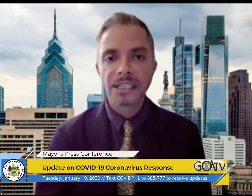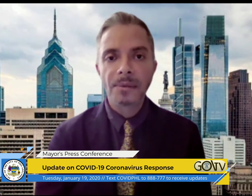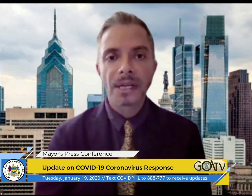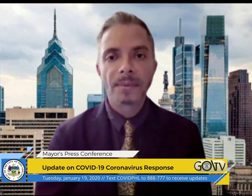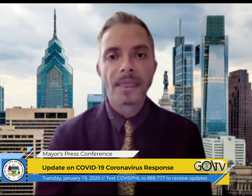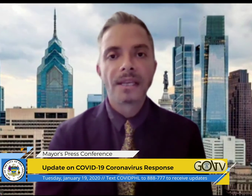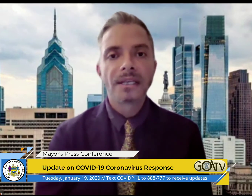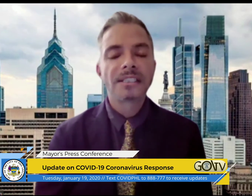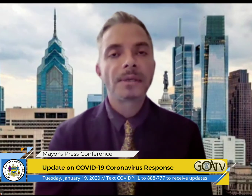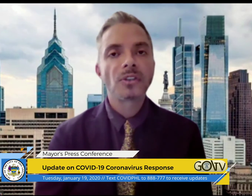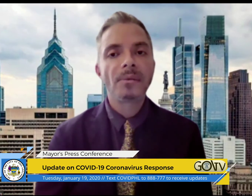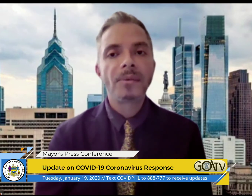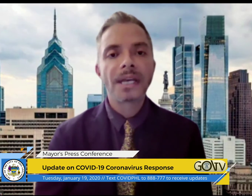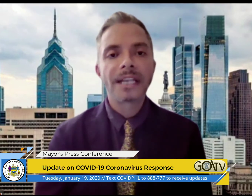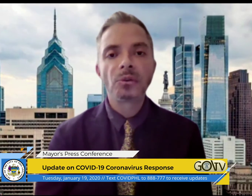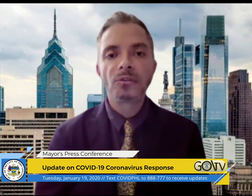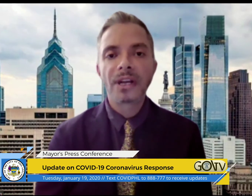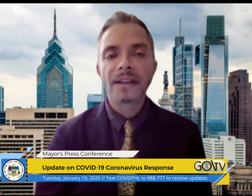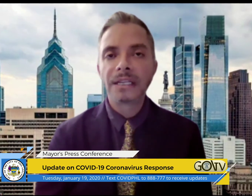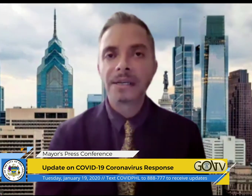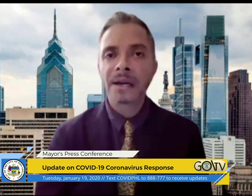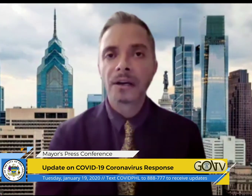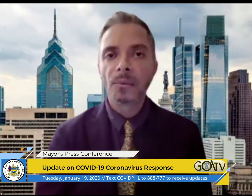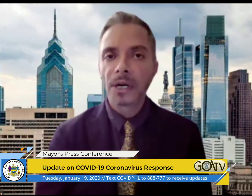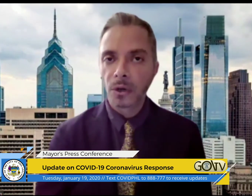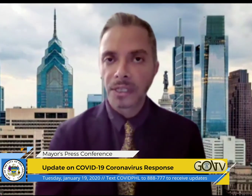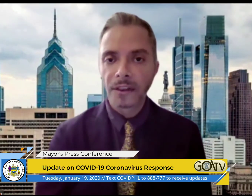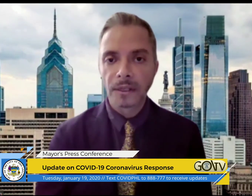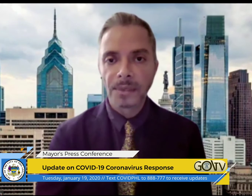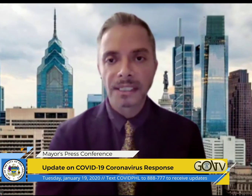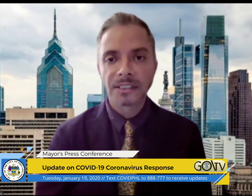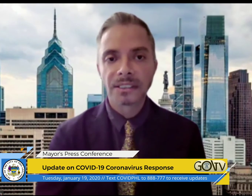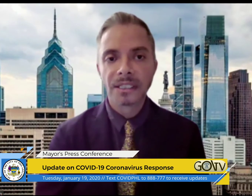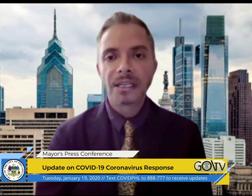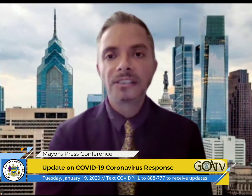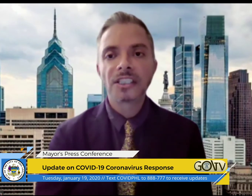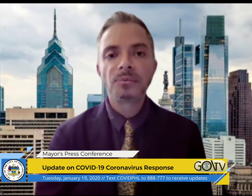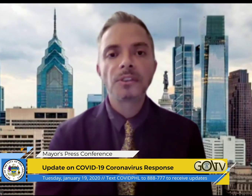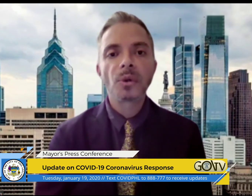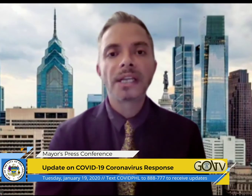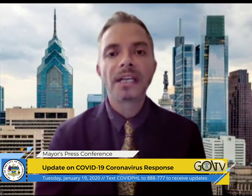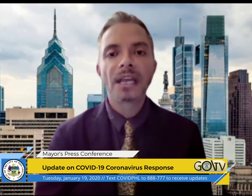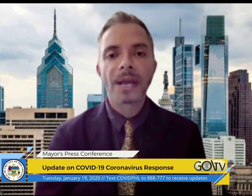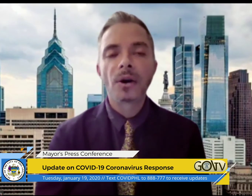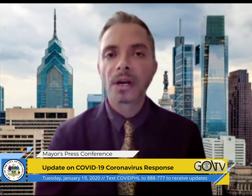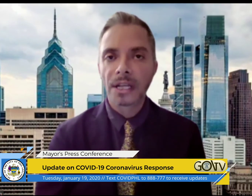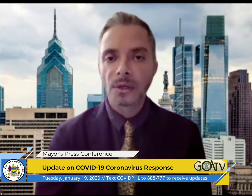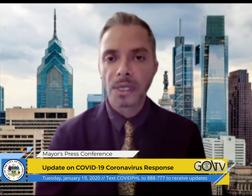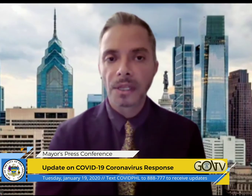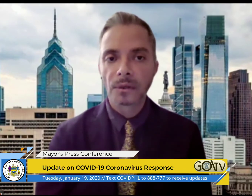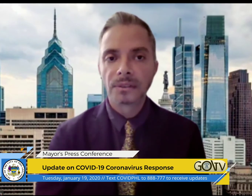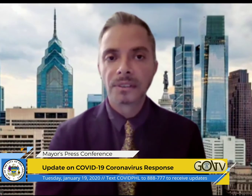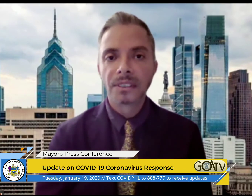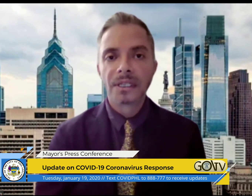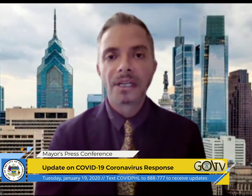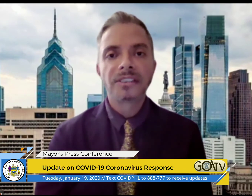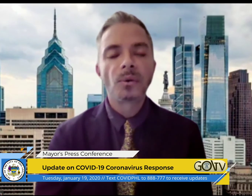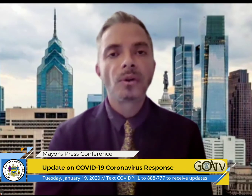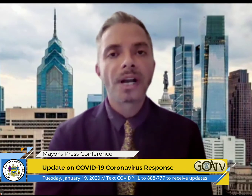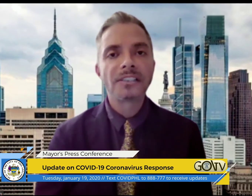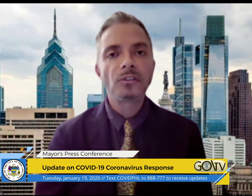semana de diciembre. Esta persona vivía tanto en Filadelfia como en el condado de Bucks y se expuso a alguien que viajó al Reino Unido.